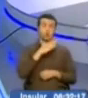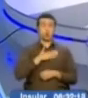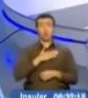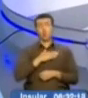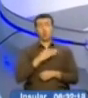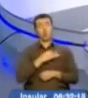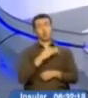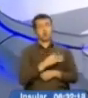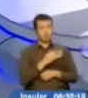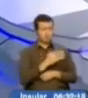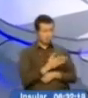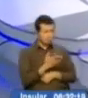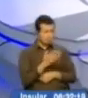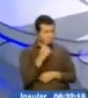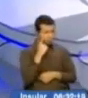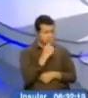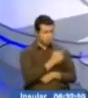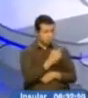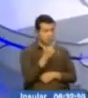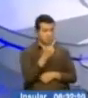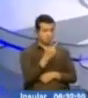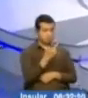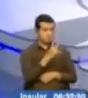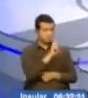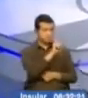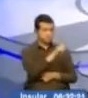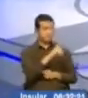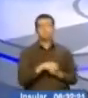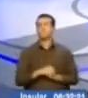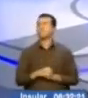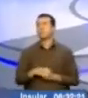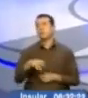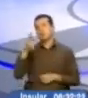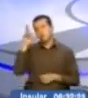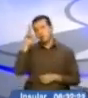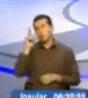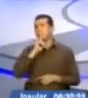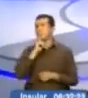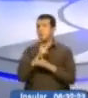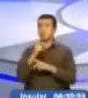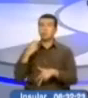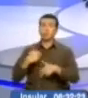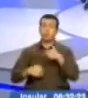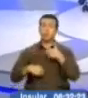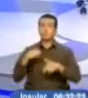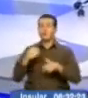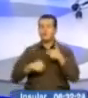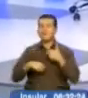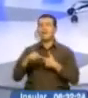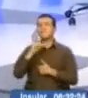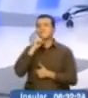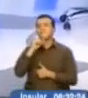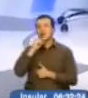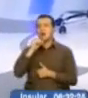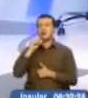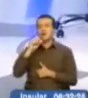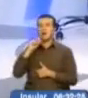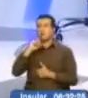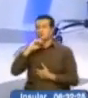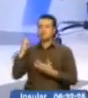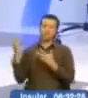Emi. Emi, y después luego David. Yo creo que sí, ¿no? Ese es un problema, la ausencia de construcción colectiva,